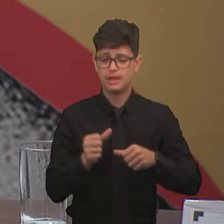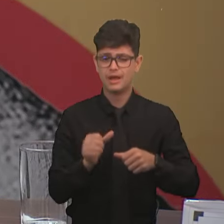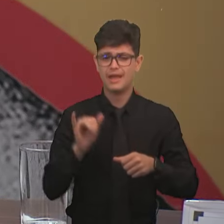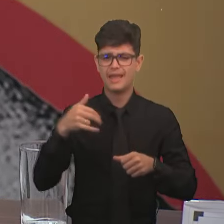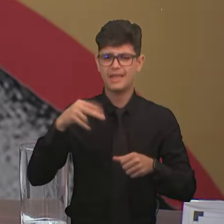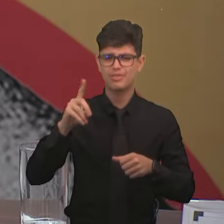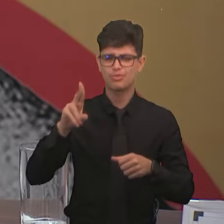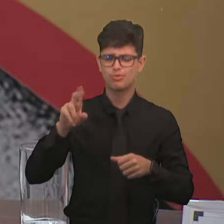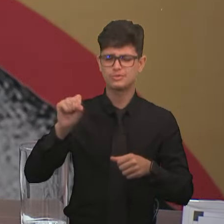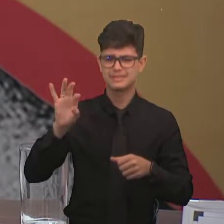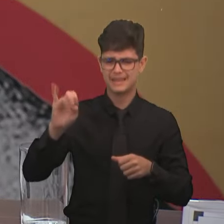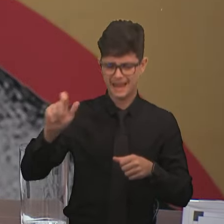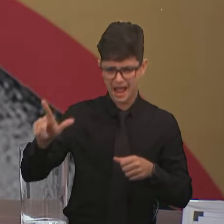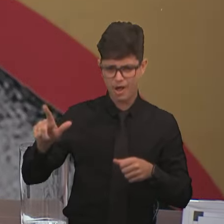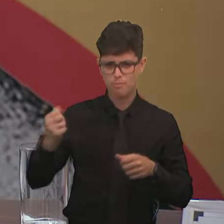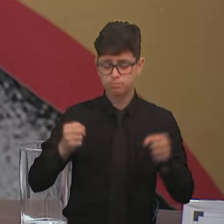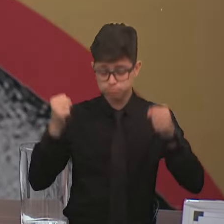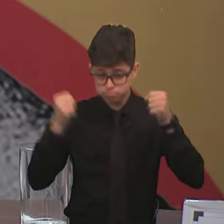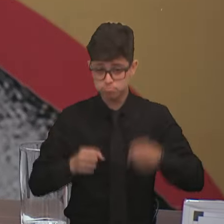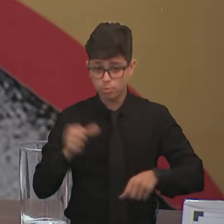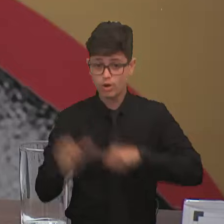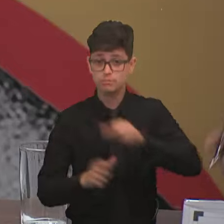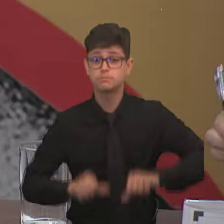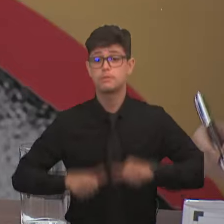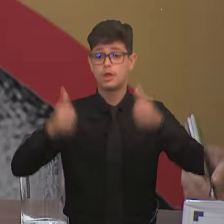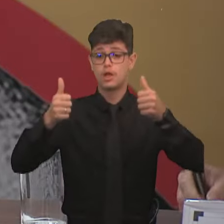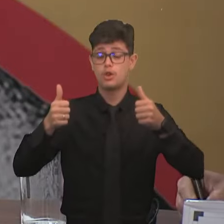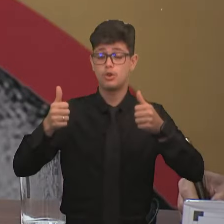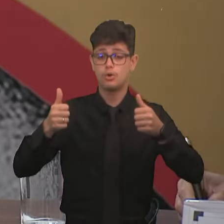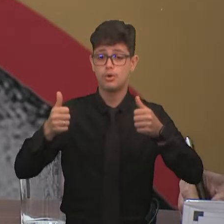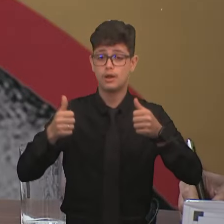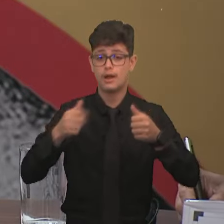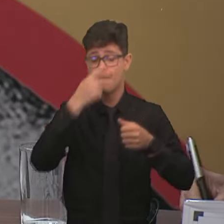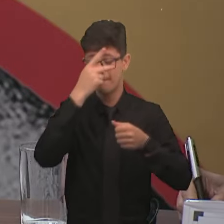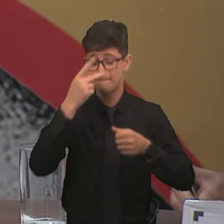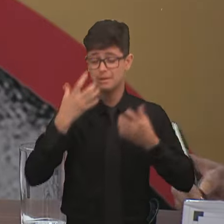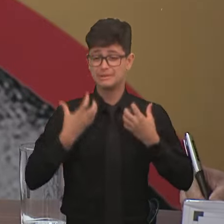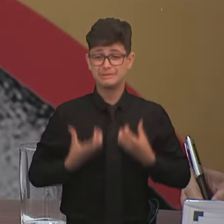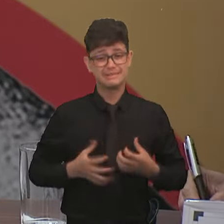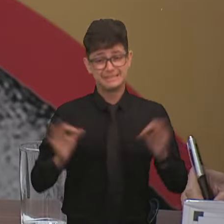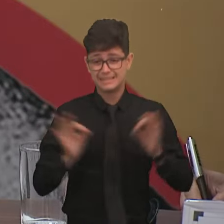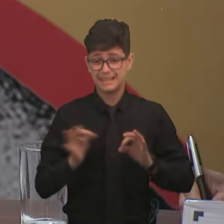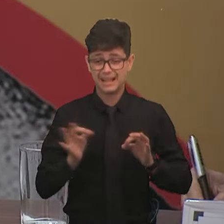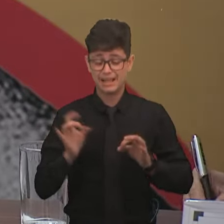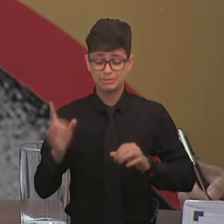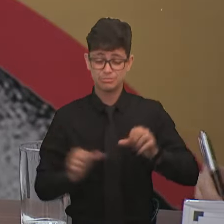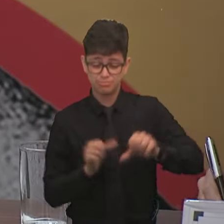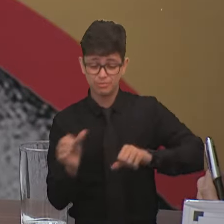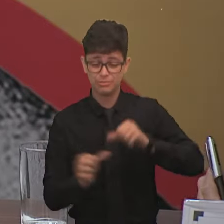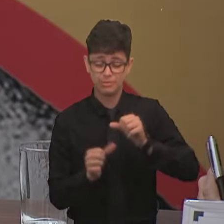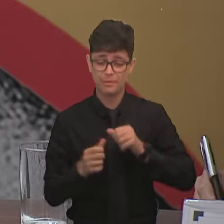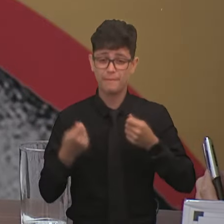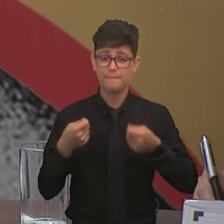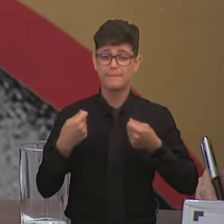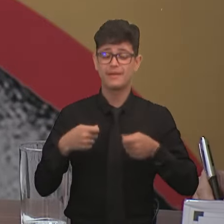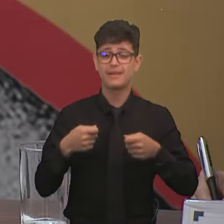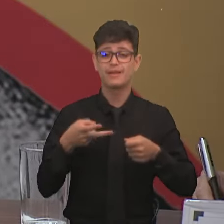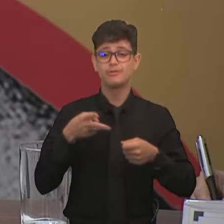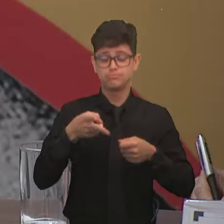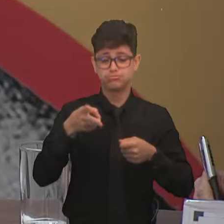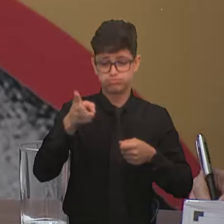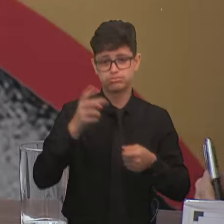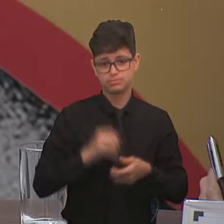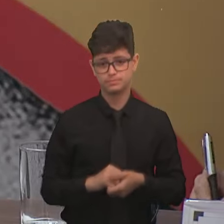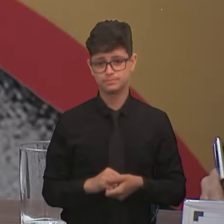descubriendo soluciones para retos compartidos en los dominios de la salud y de los cambios climáticos.